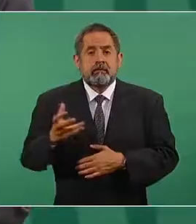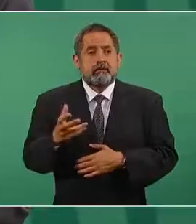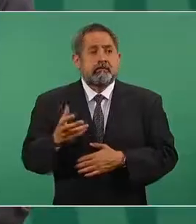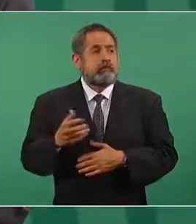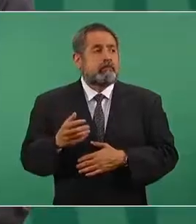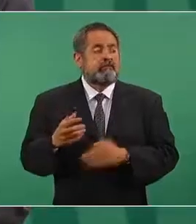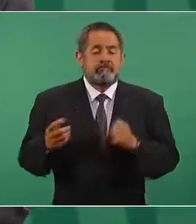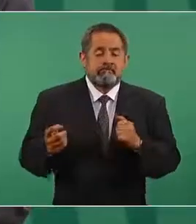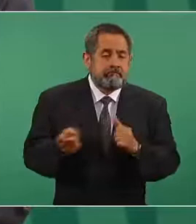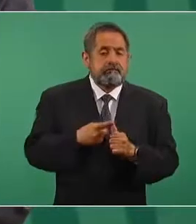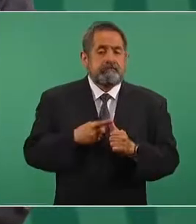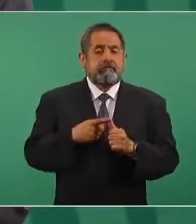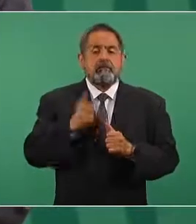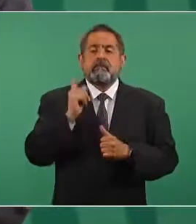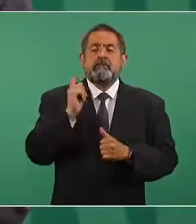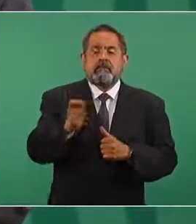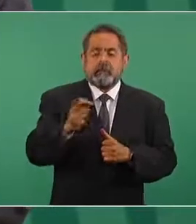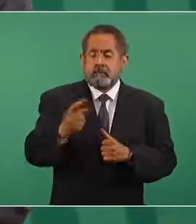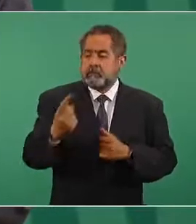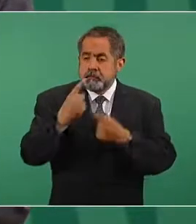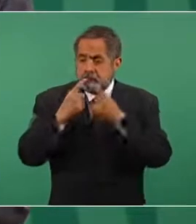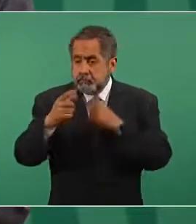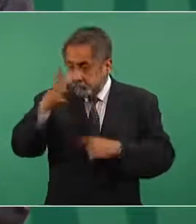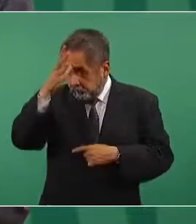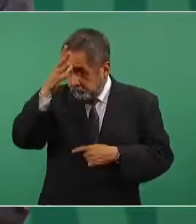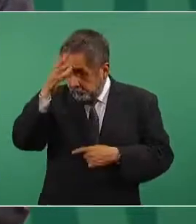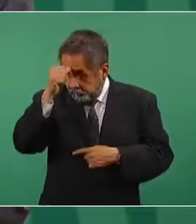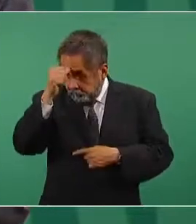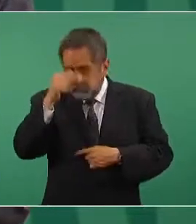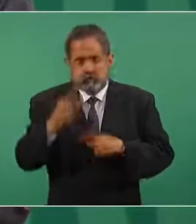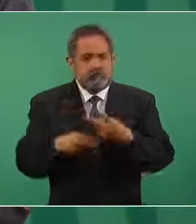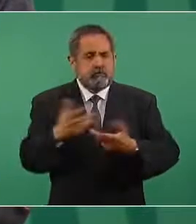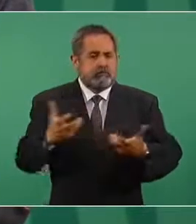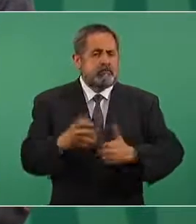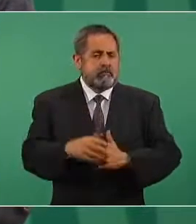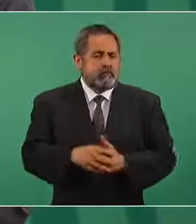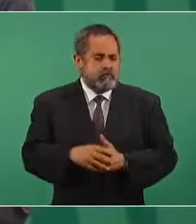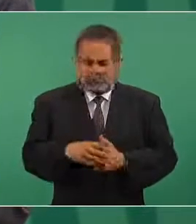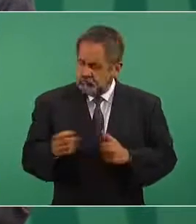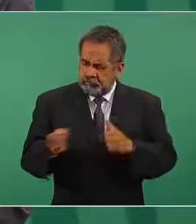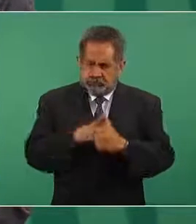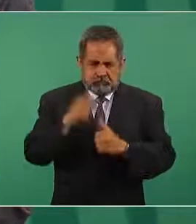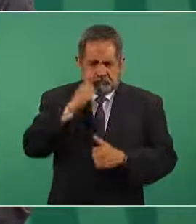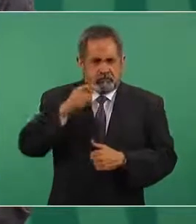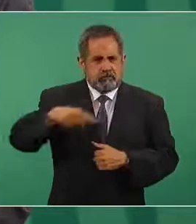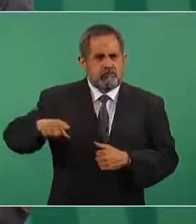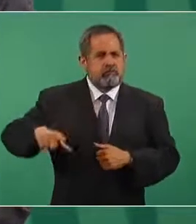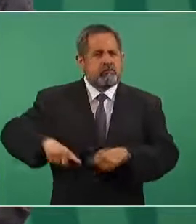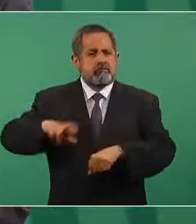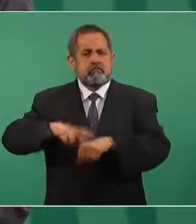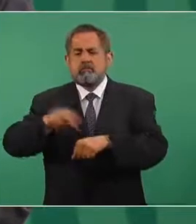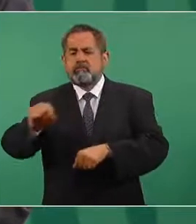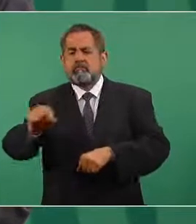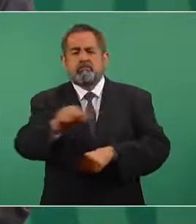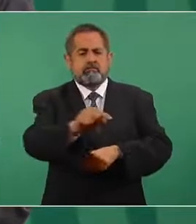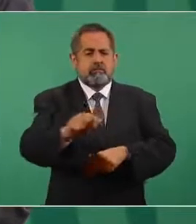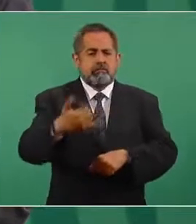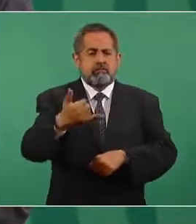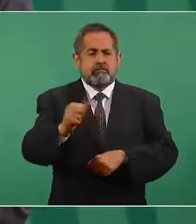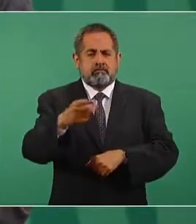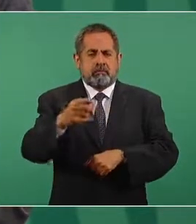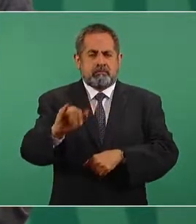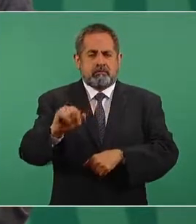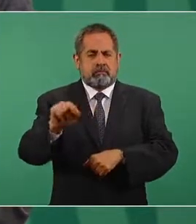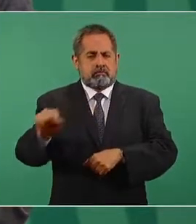no es con el acuerdo de los gobernadores yaquis, de